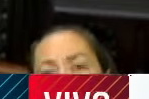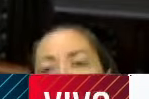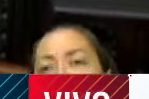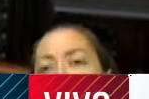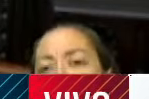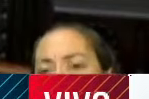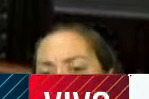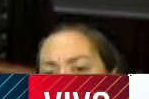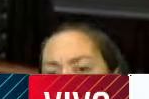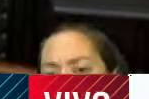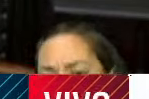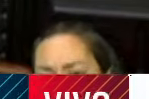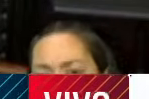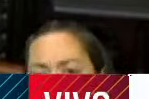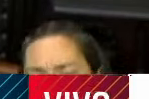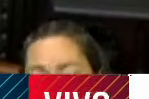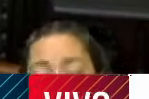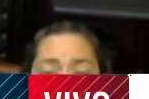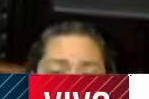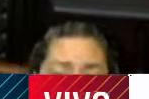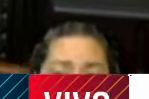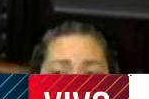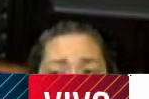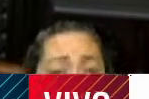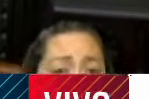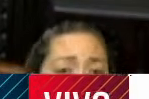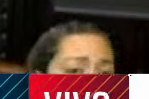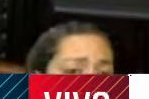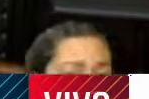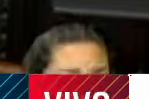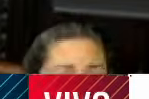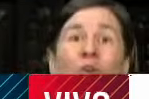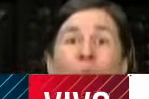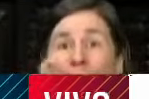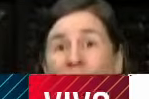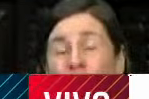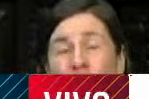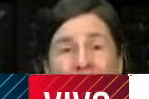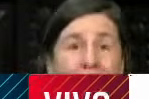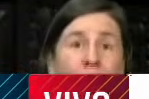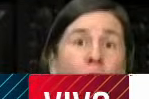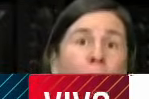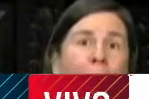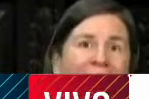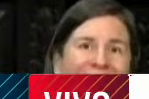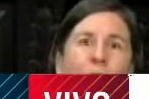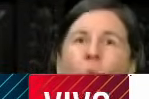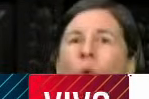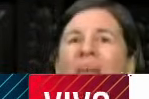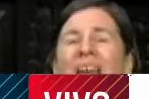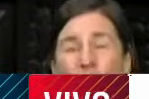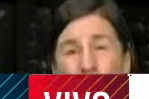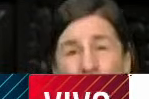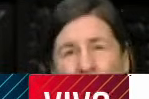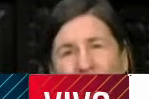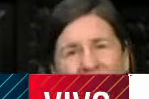como está por las provincias ni por quienes hoy sostenemos la gestión con responsabilidad. Es cierto que hay que administrar las provincias.